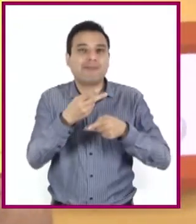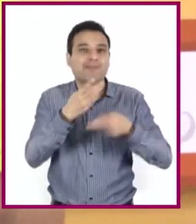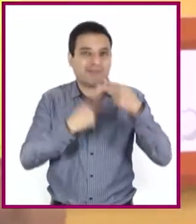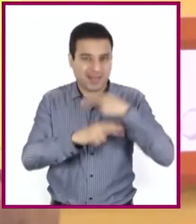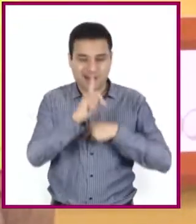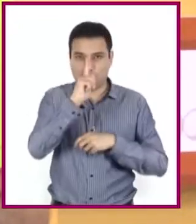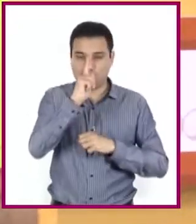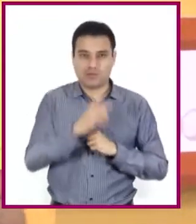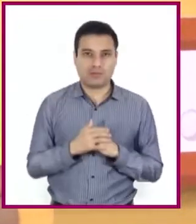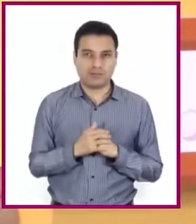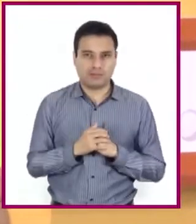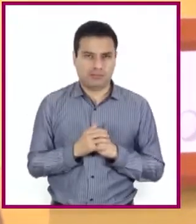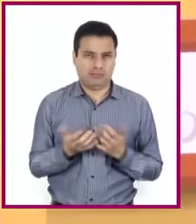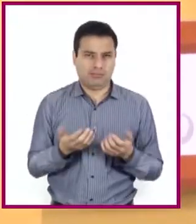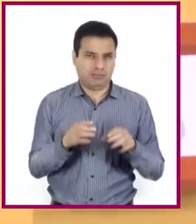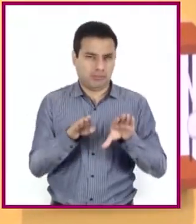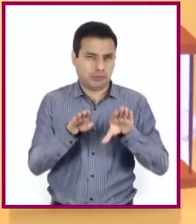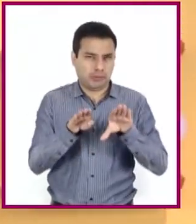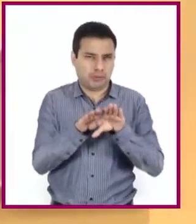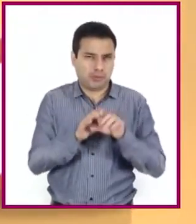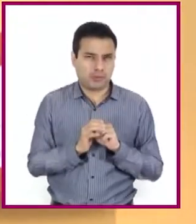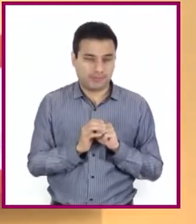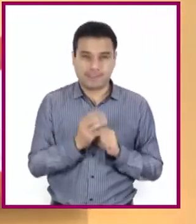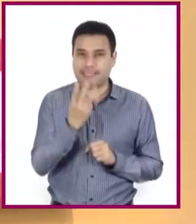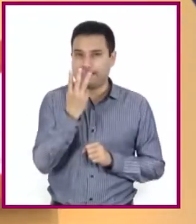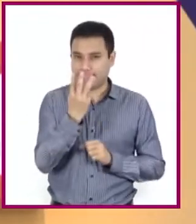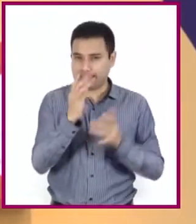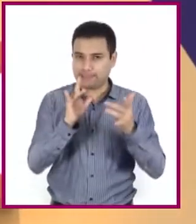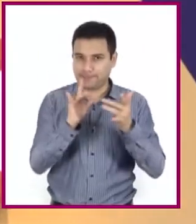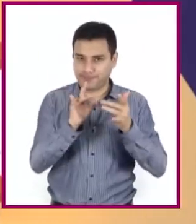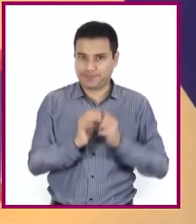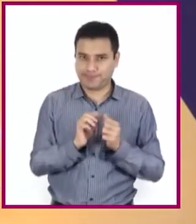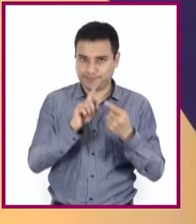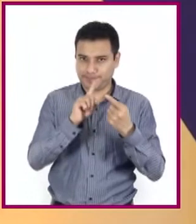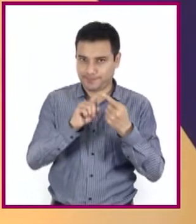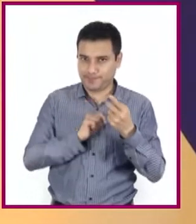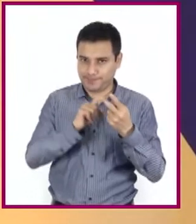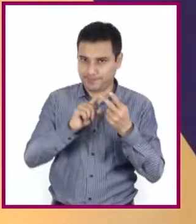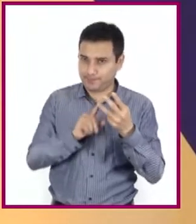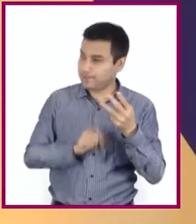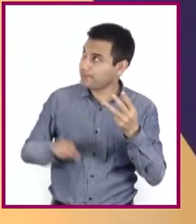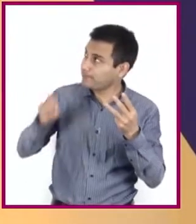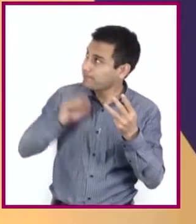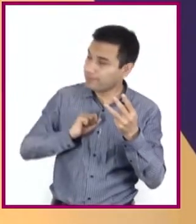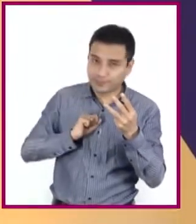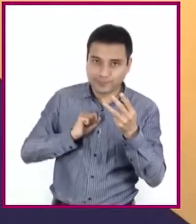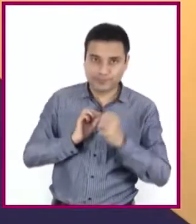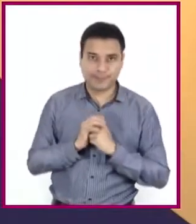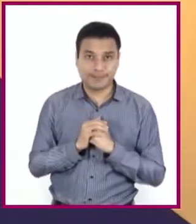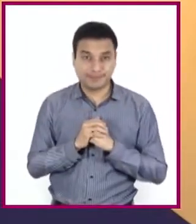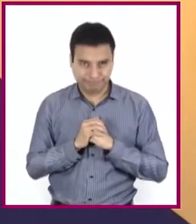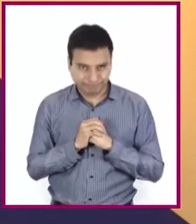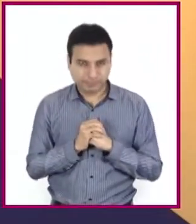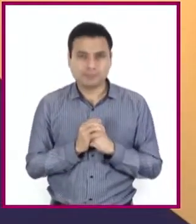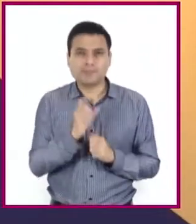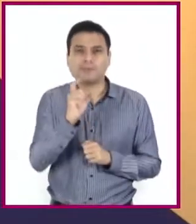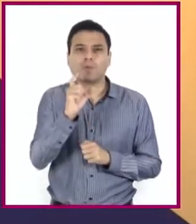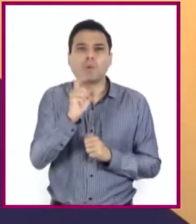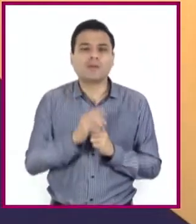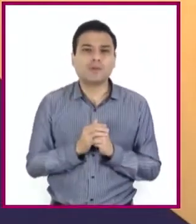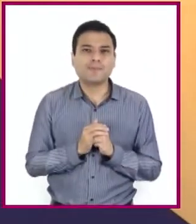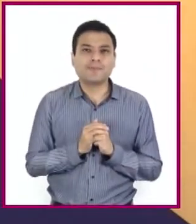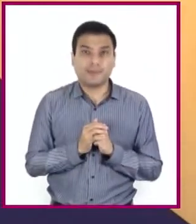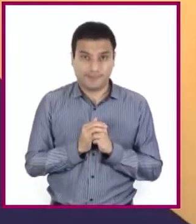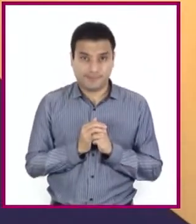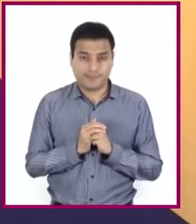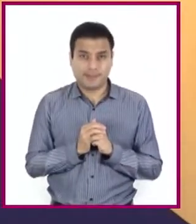se adquiere mediante 3 tipos de interacción: fricción, contacto o inducción. Cuando la carga eléctrica está